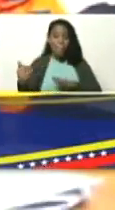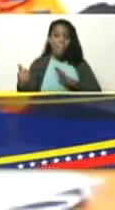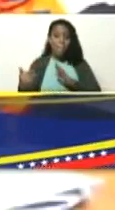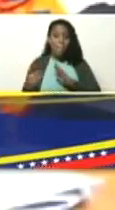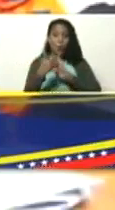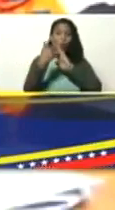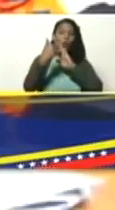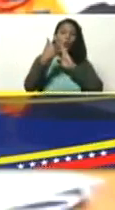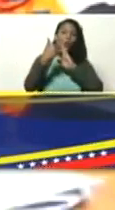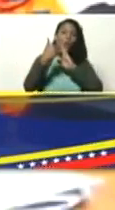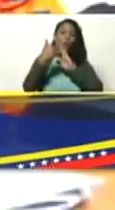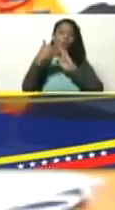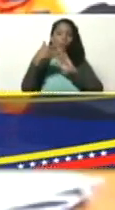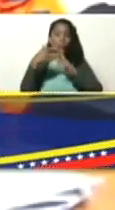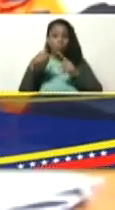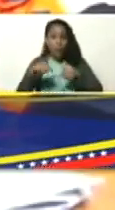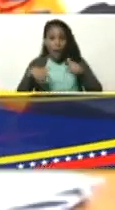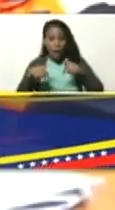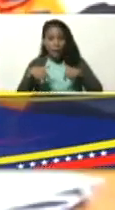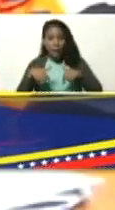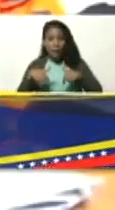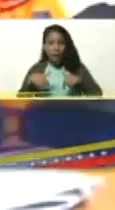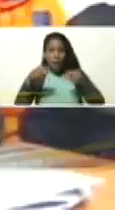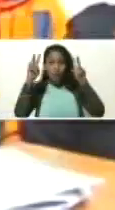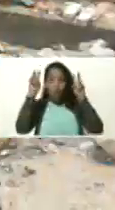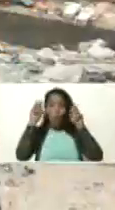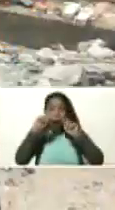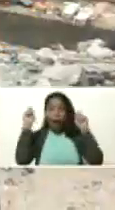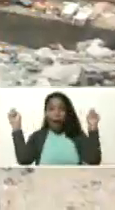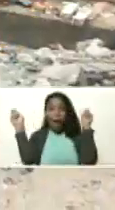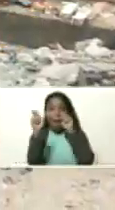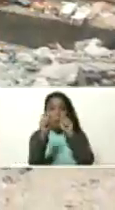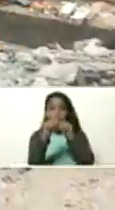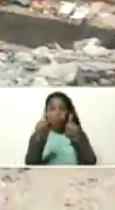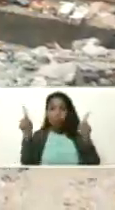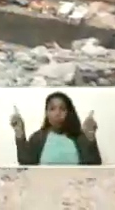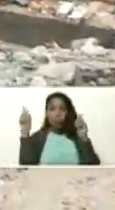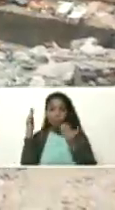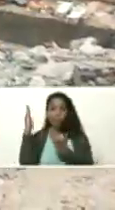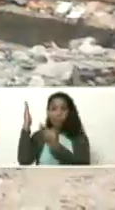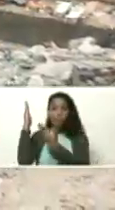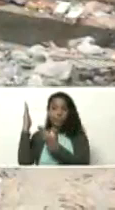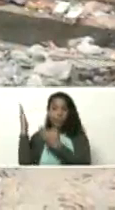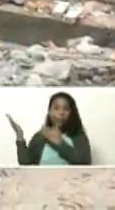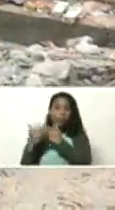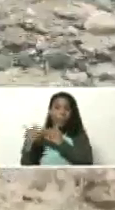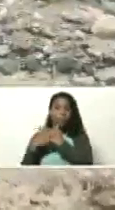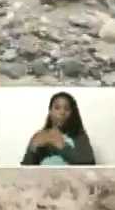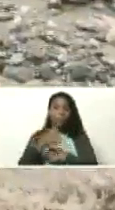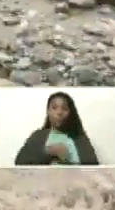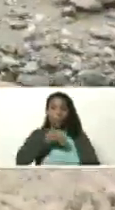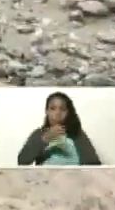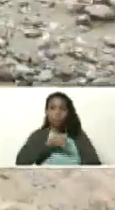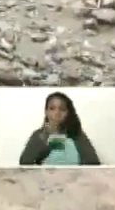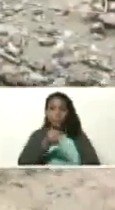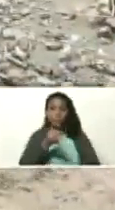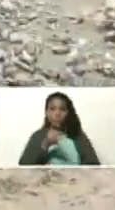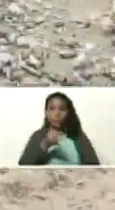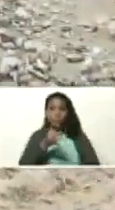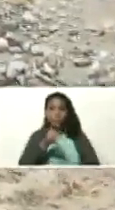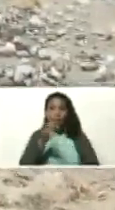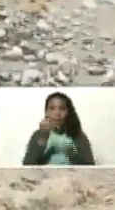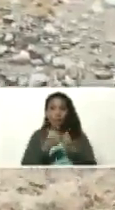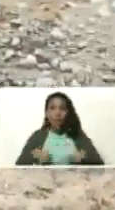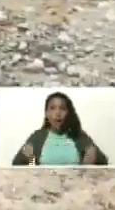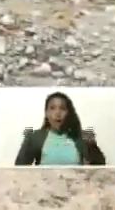víctima de este nuevo cambio climático. Usted lo advirtió en su discurso ante las Naciones